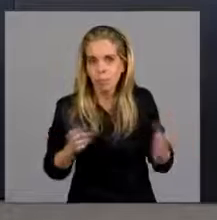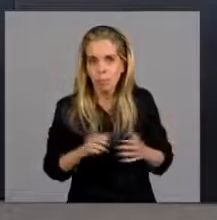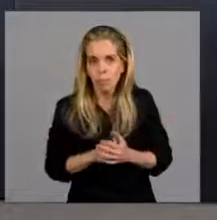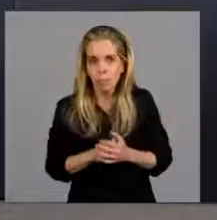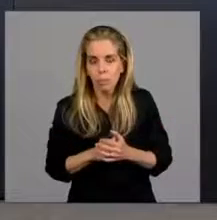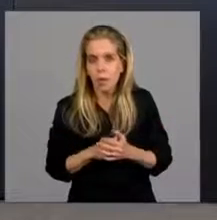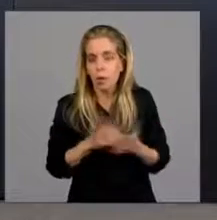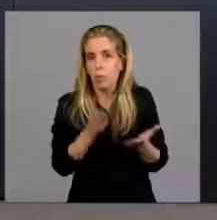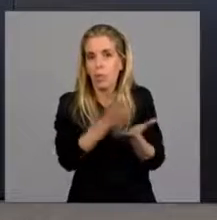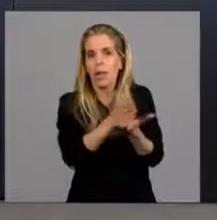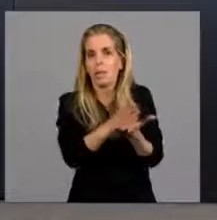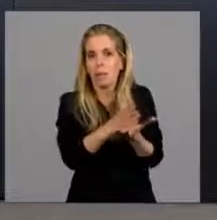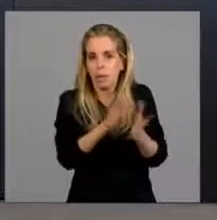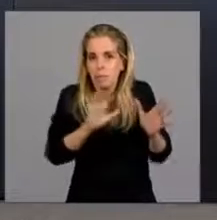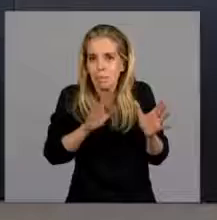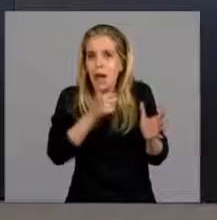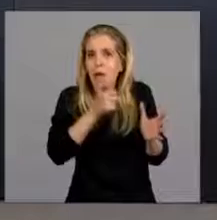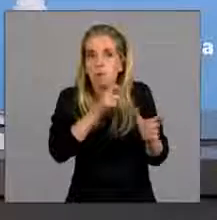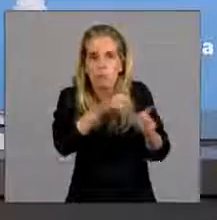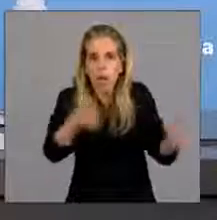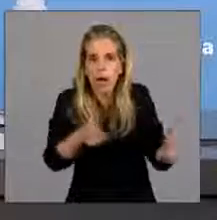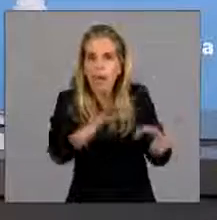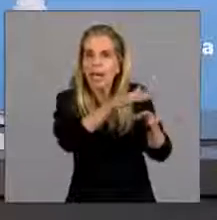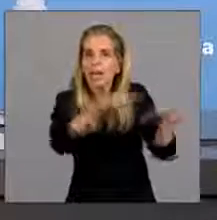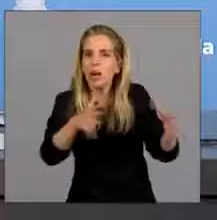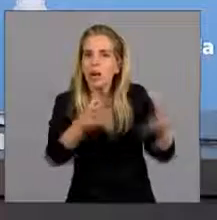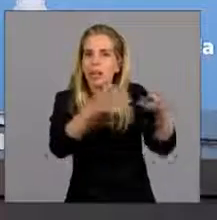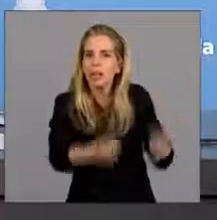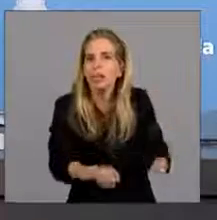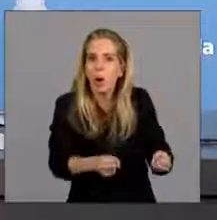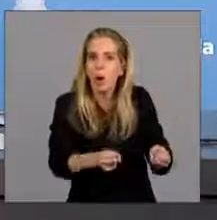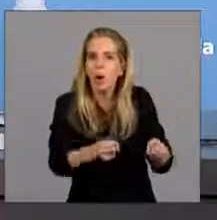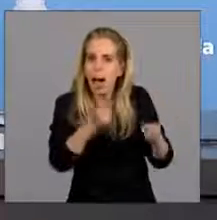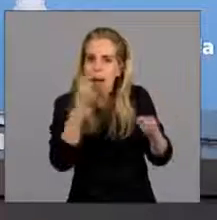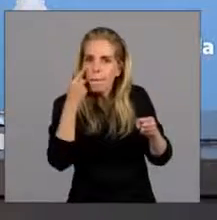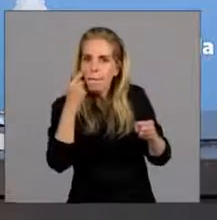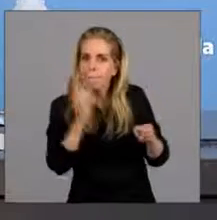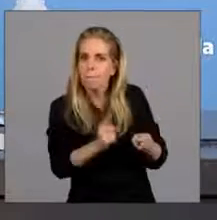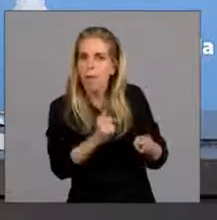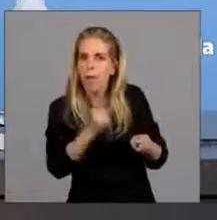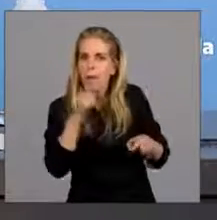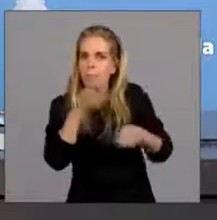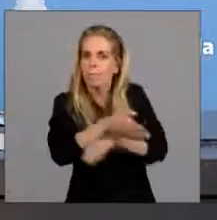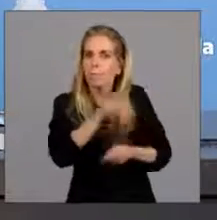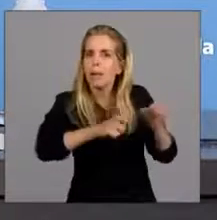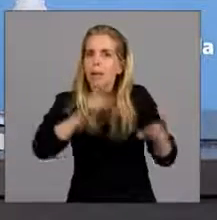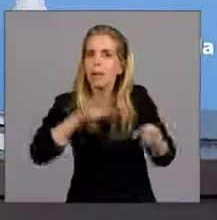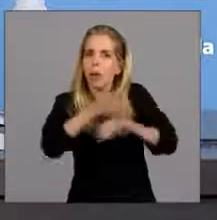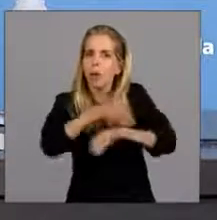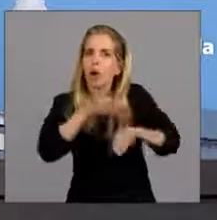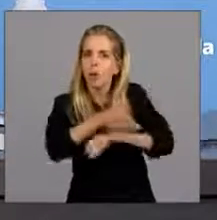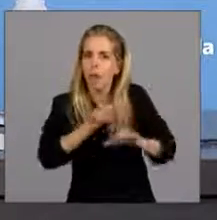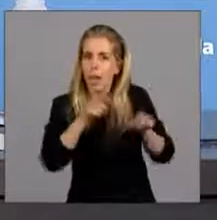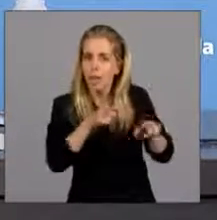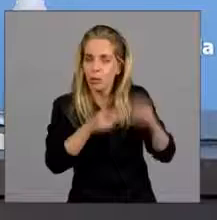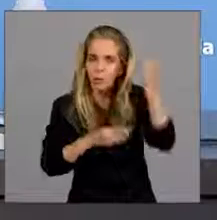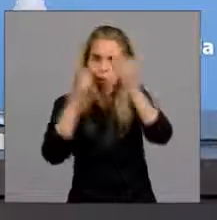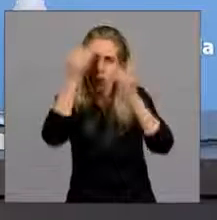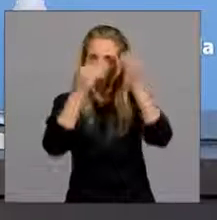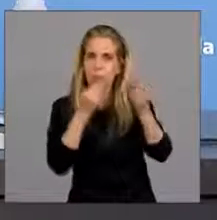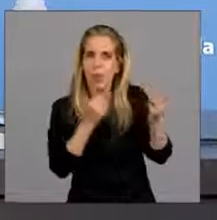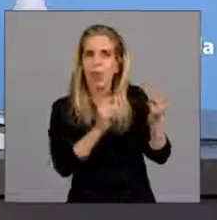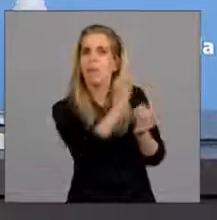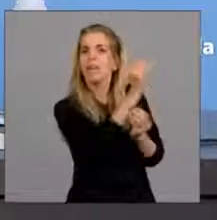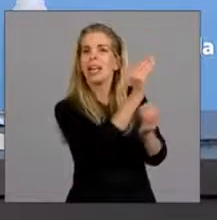en un límite seco. Y entonces por ahí hay un paso muy, muy fuerte de gente que preocupa